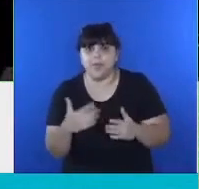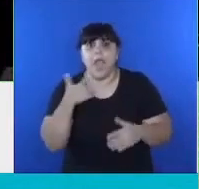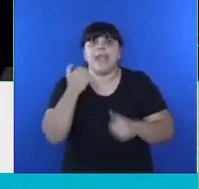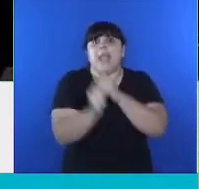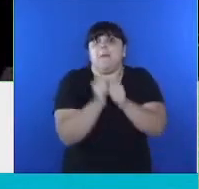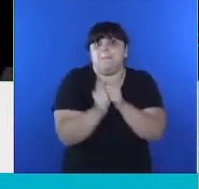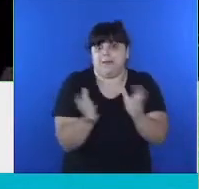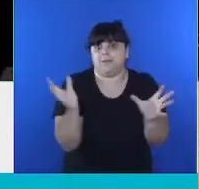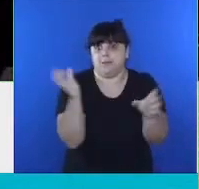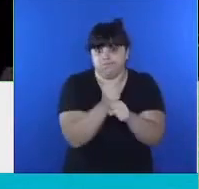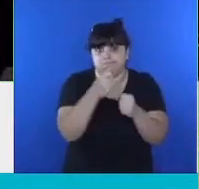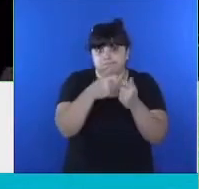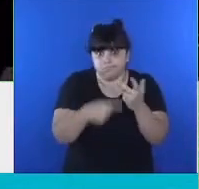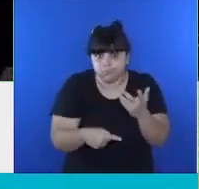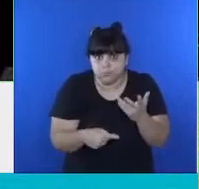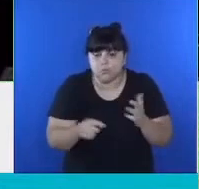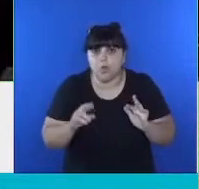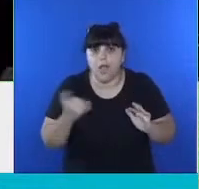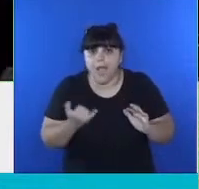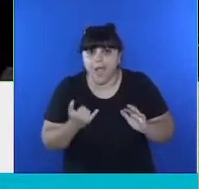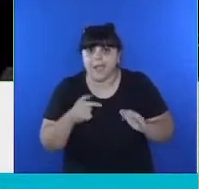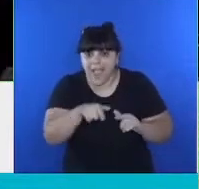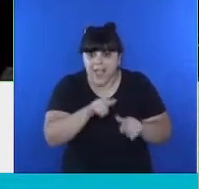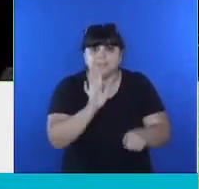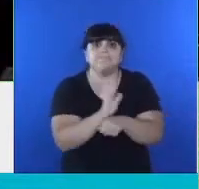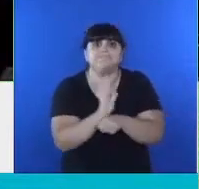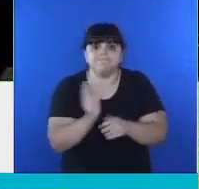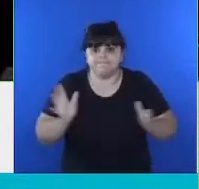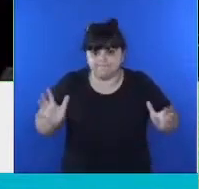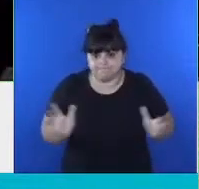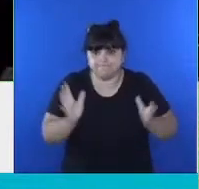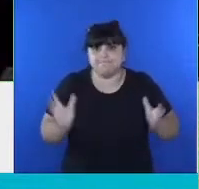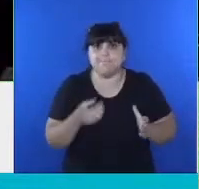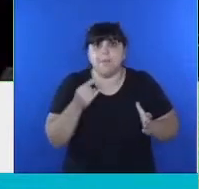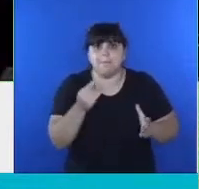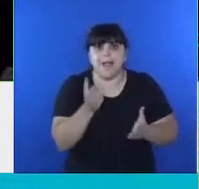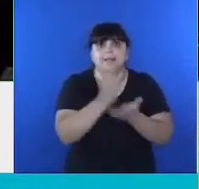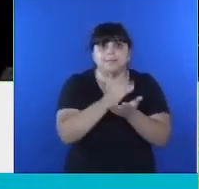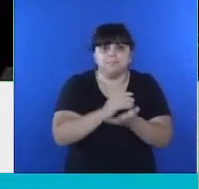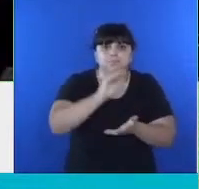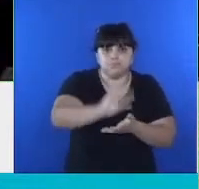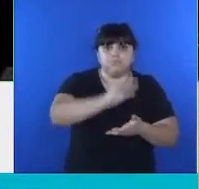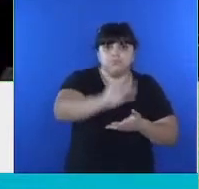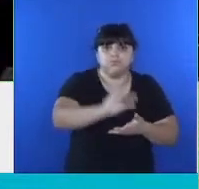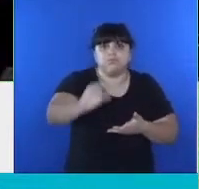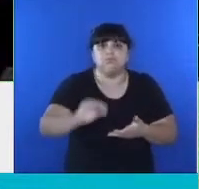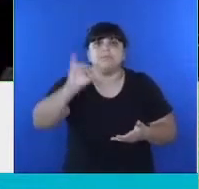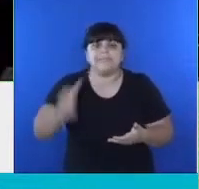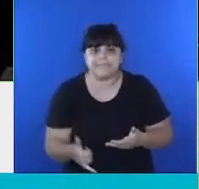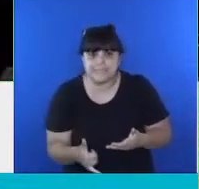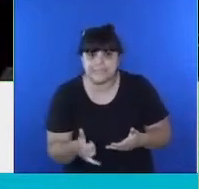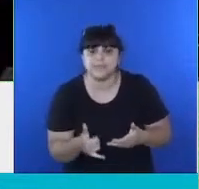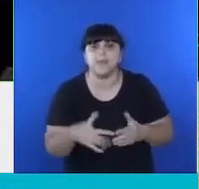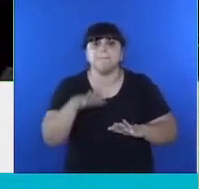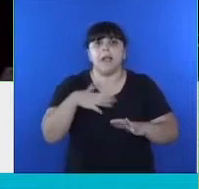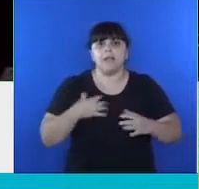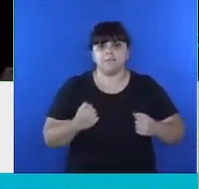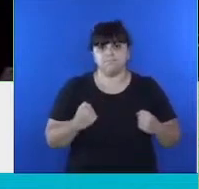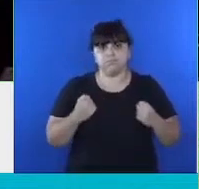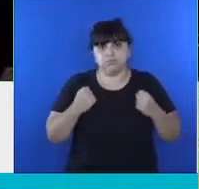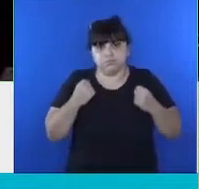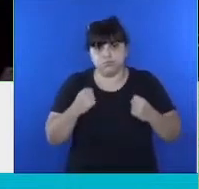empresas de transporte, se fueron fortaleciendo esas partidas, tomaron mayor fuerza